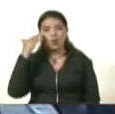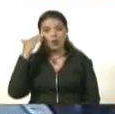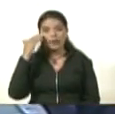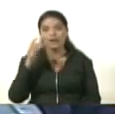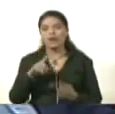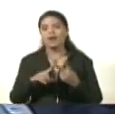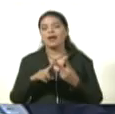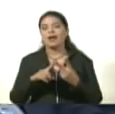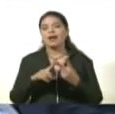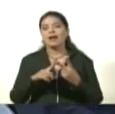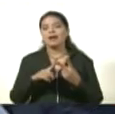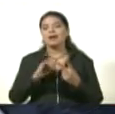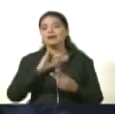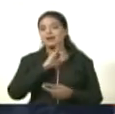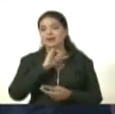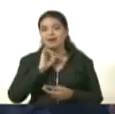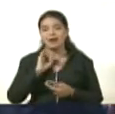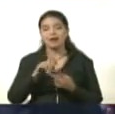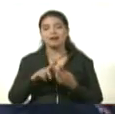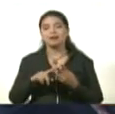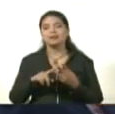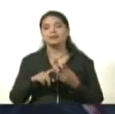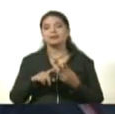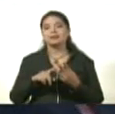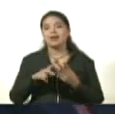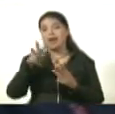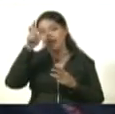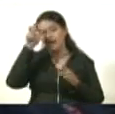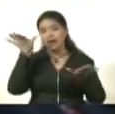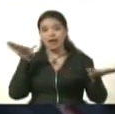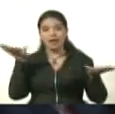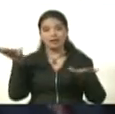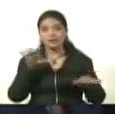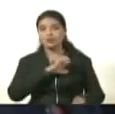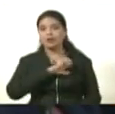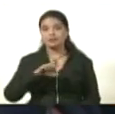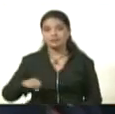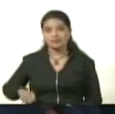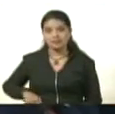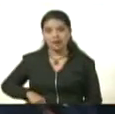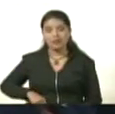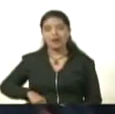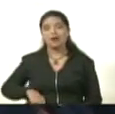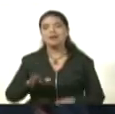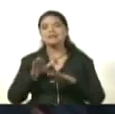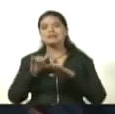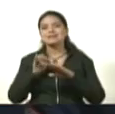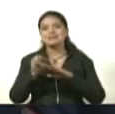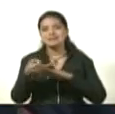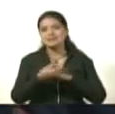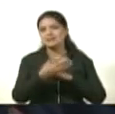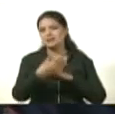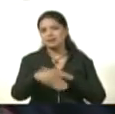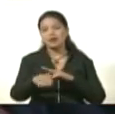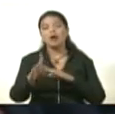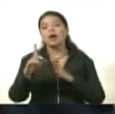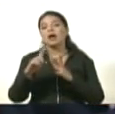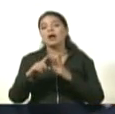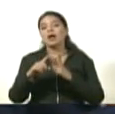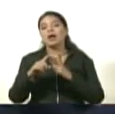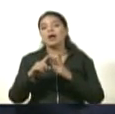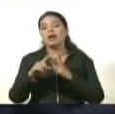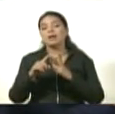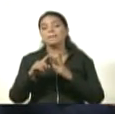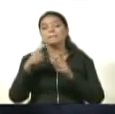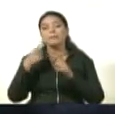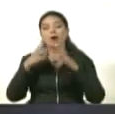Islámica de Irán, República Árabe de Egipto, República del Salvador, Trinidad y Tobago, embajador del Reino de los Países